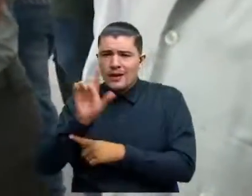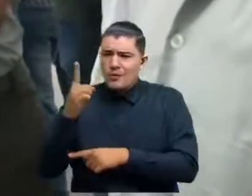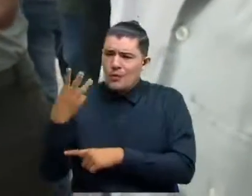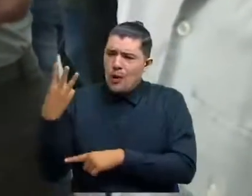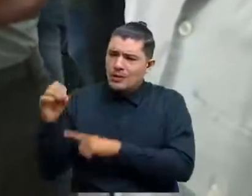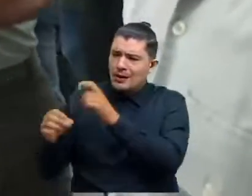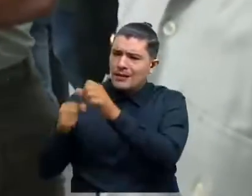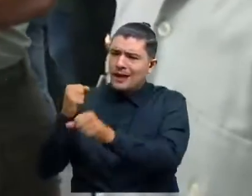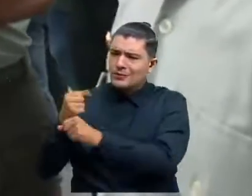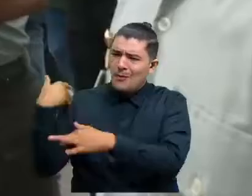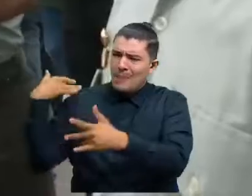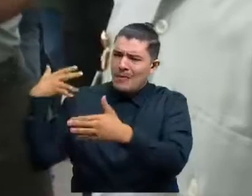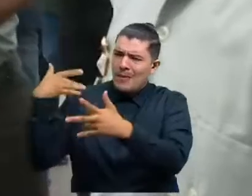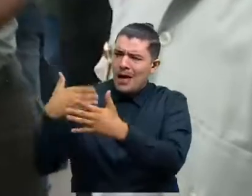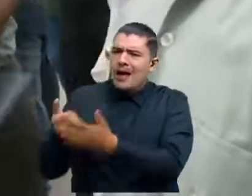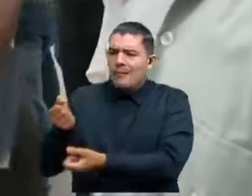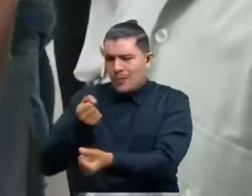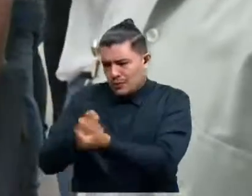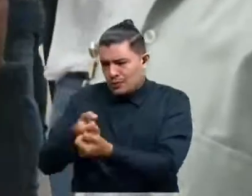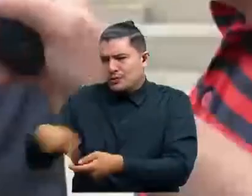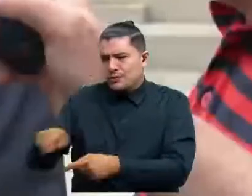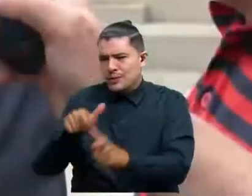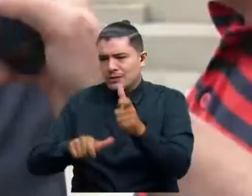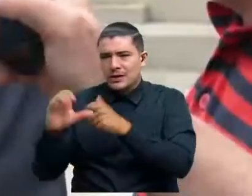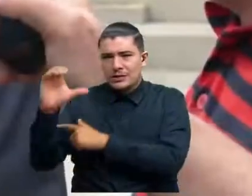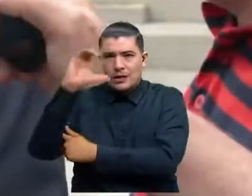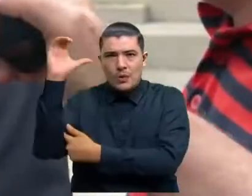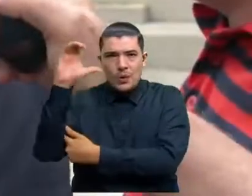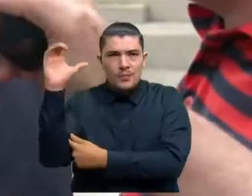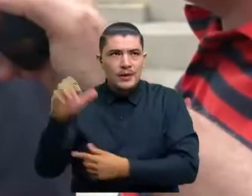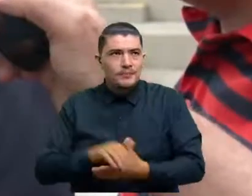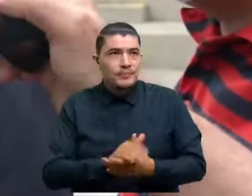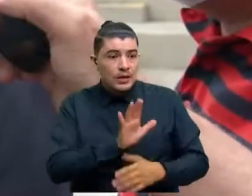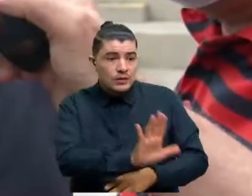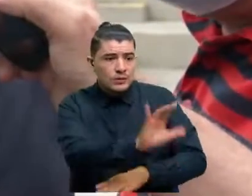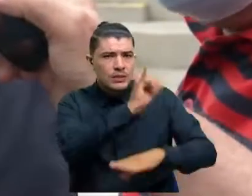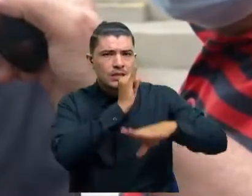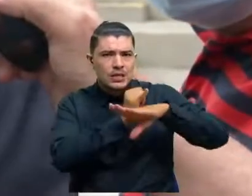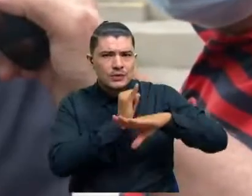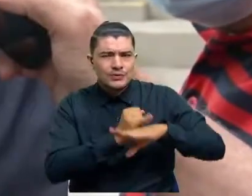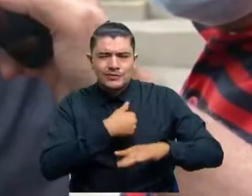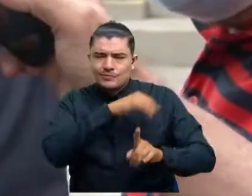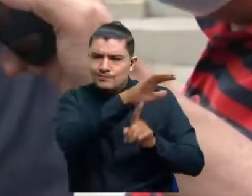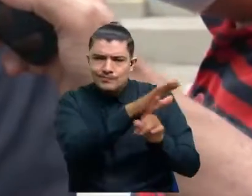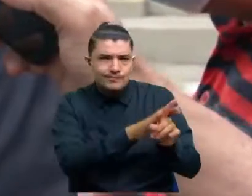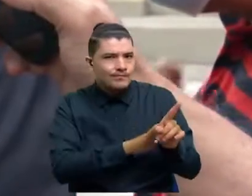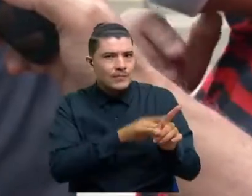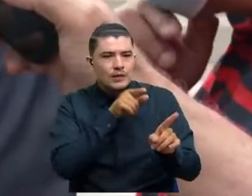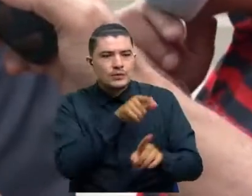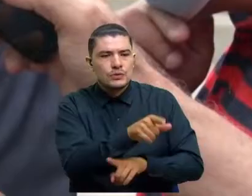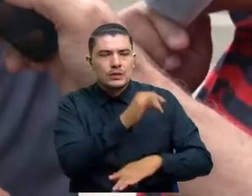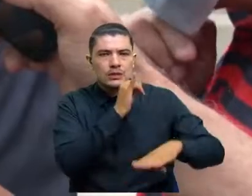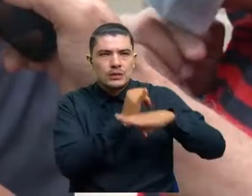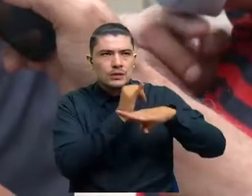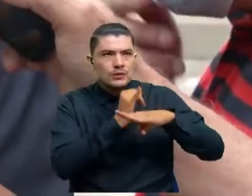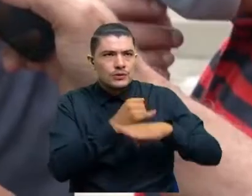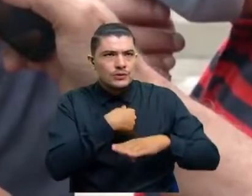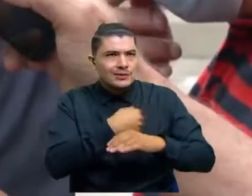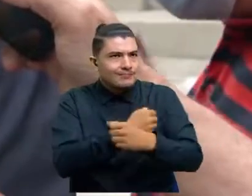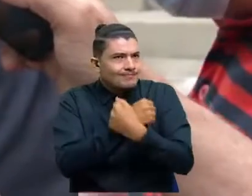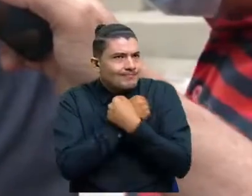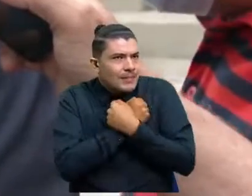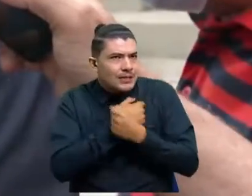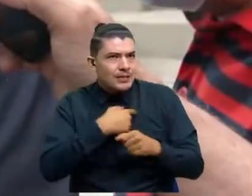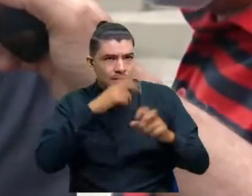sin duda siempre a esta gran institución le guardo todo el inmenso cariño pulso una institución a la cual yo amo y respeto